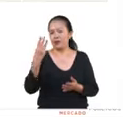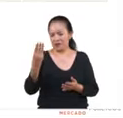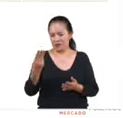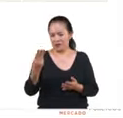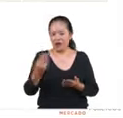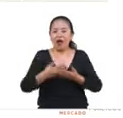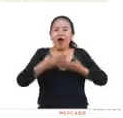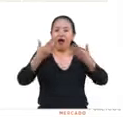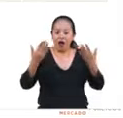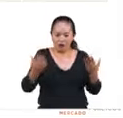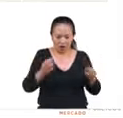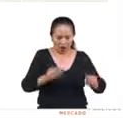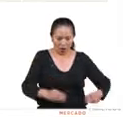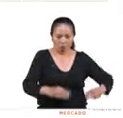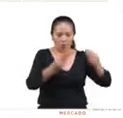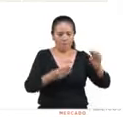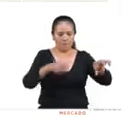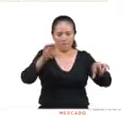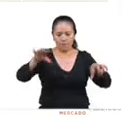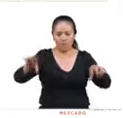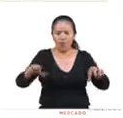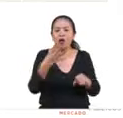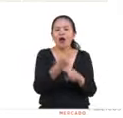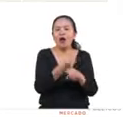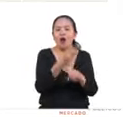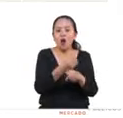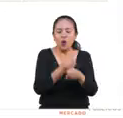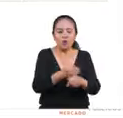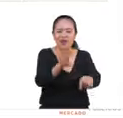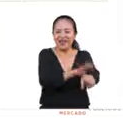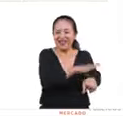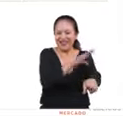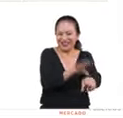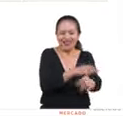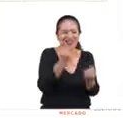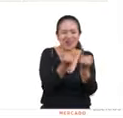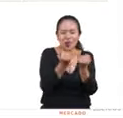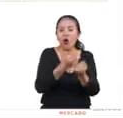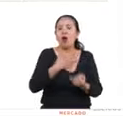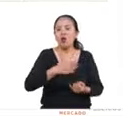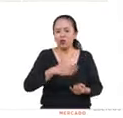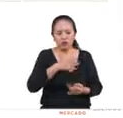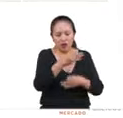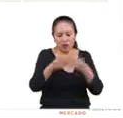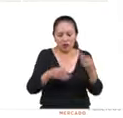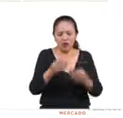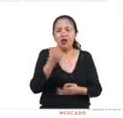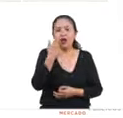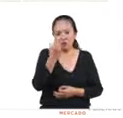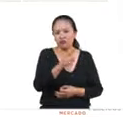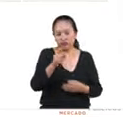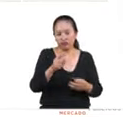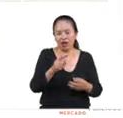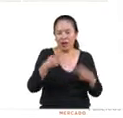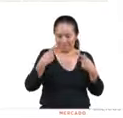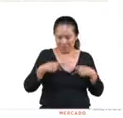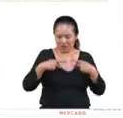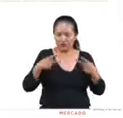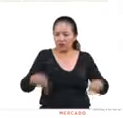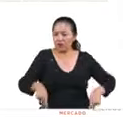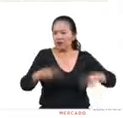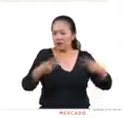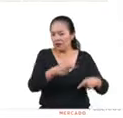instalación eléctrica. La prioridad del gobierno de la ciudad es la vida de los comerciantes